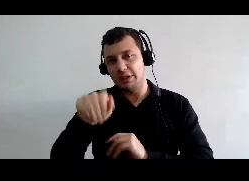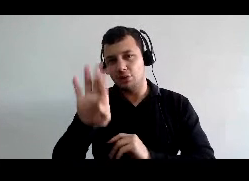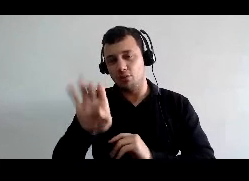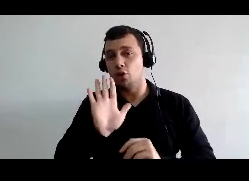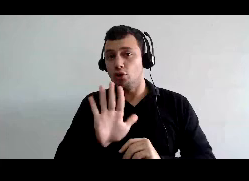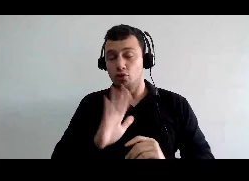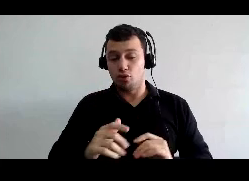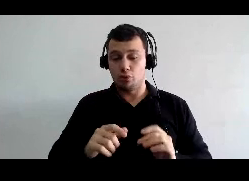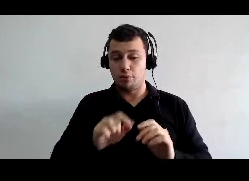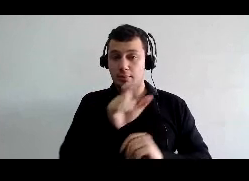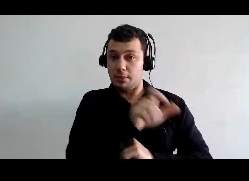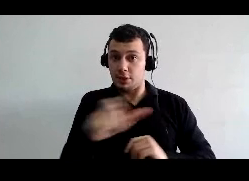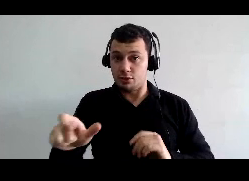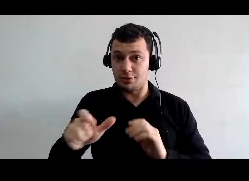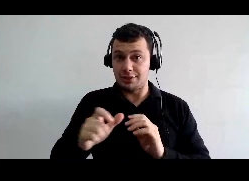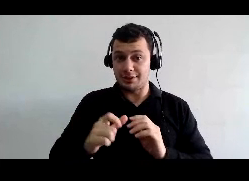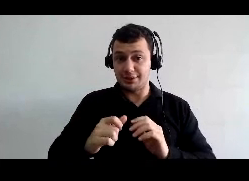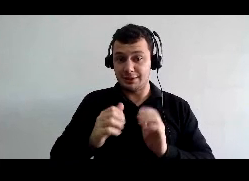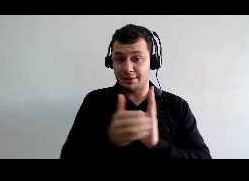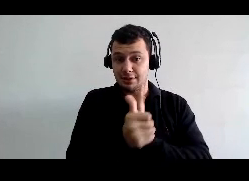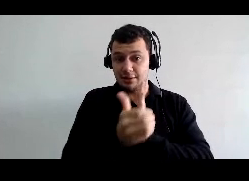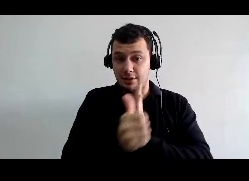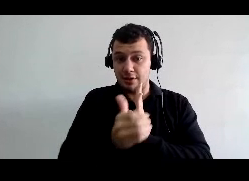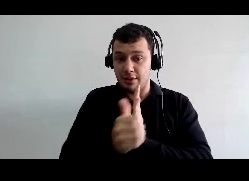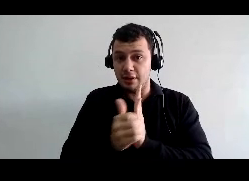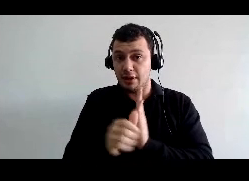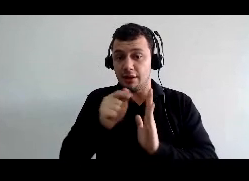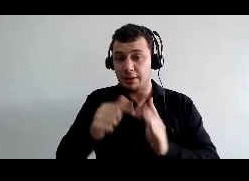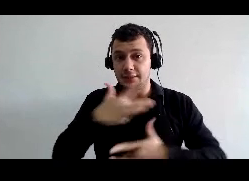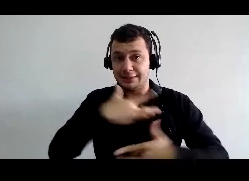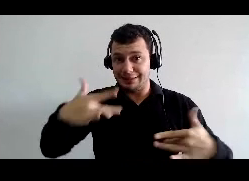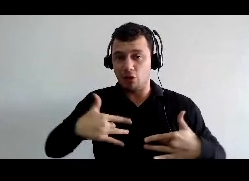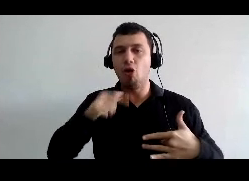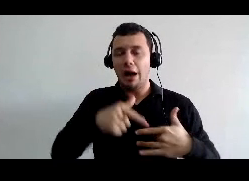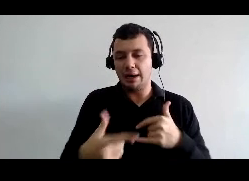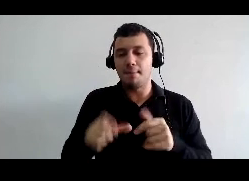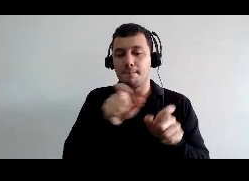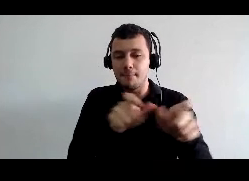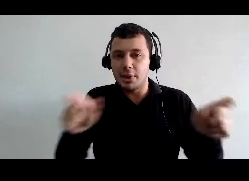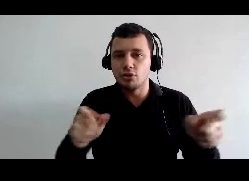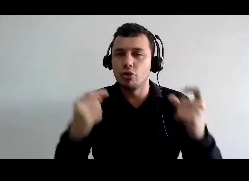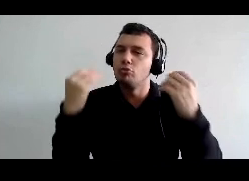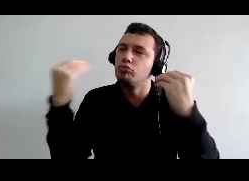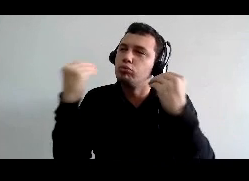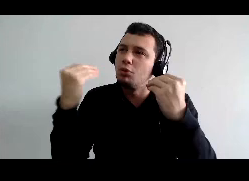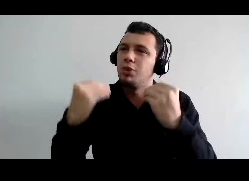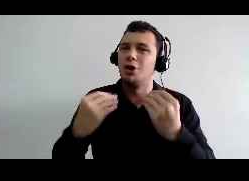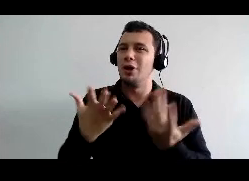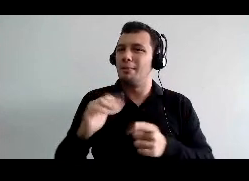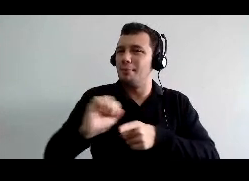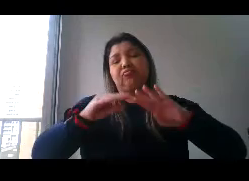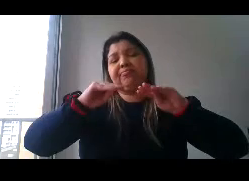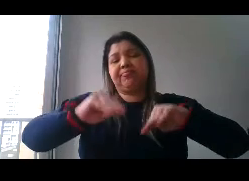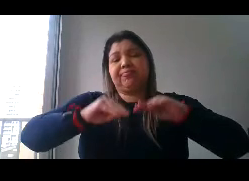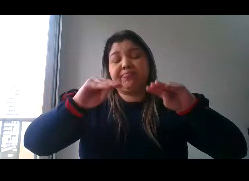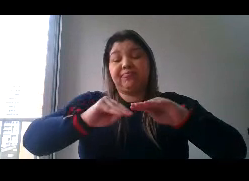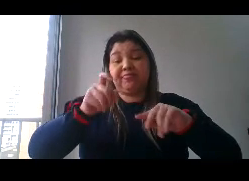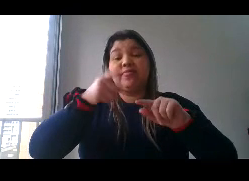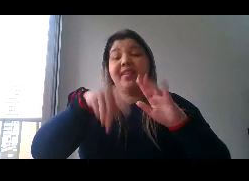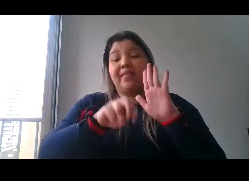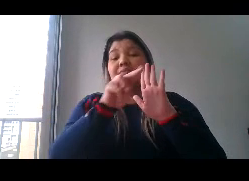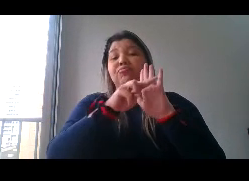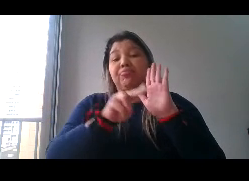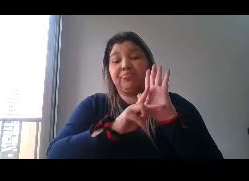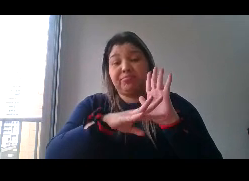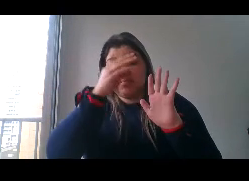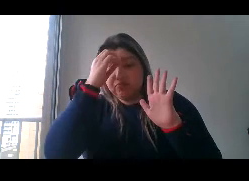en salud. Ahí se incluye al personal en formación. Se incluye al personal en formación que debe cumplir los mismos